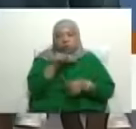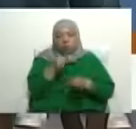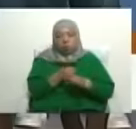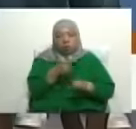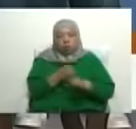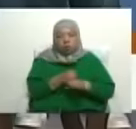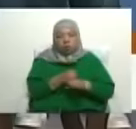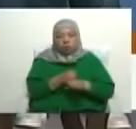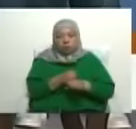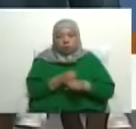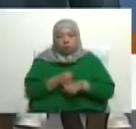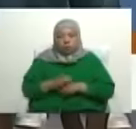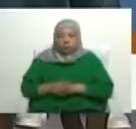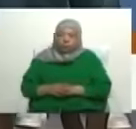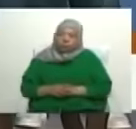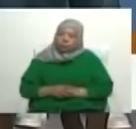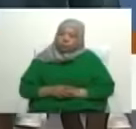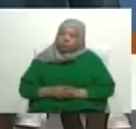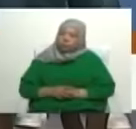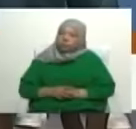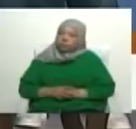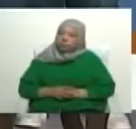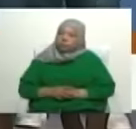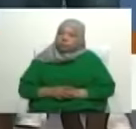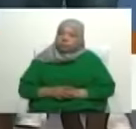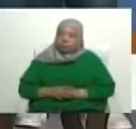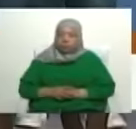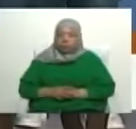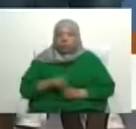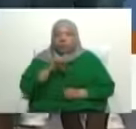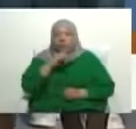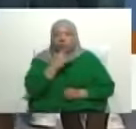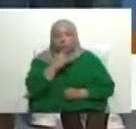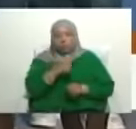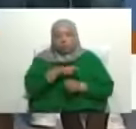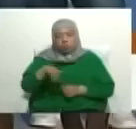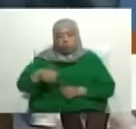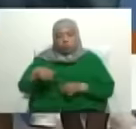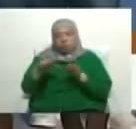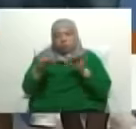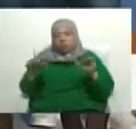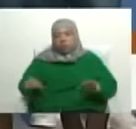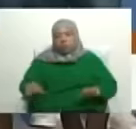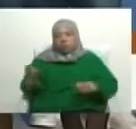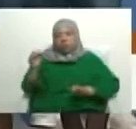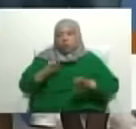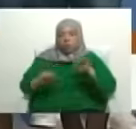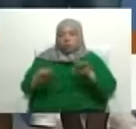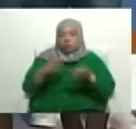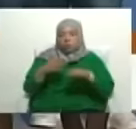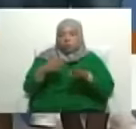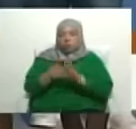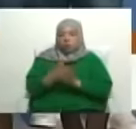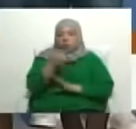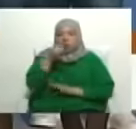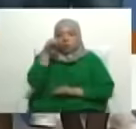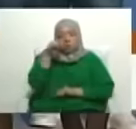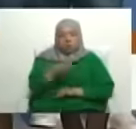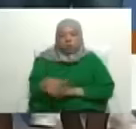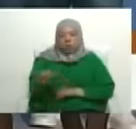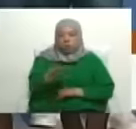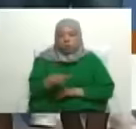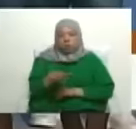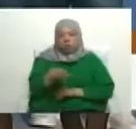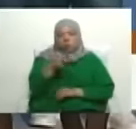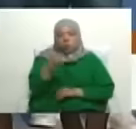secretos sobre nuestro sistema de defensa antiaéreo, sobre